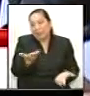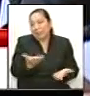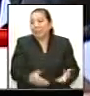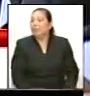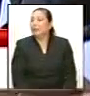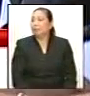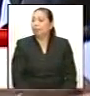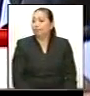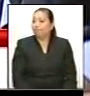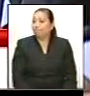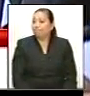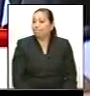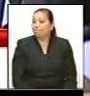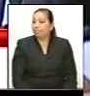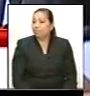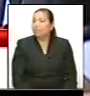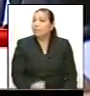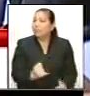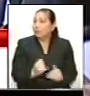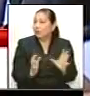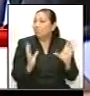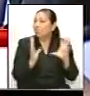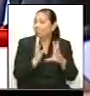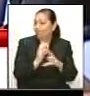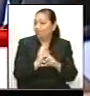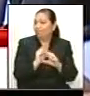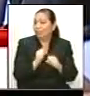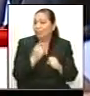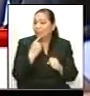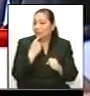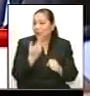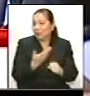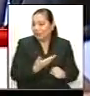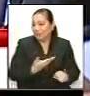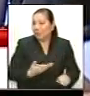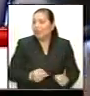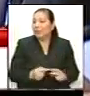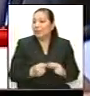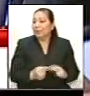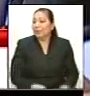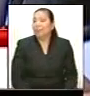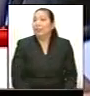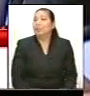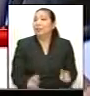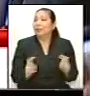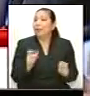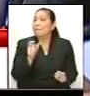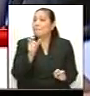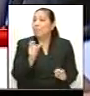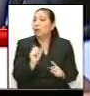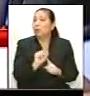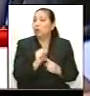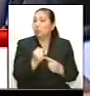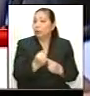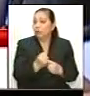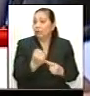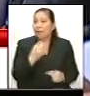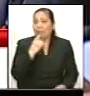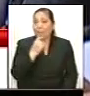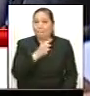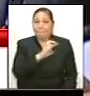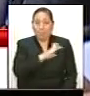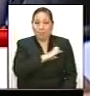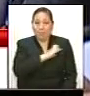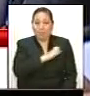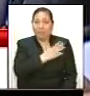Presidenta, haciendo un resumen, evidentemente, como lo he dicho al principio. En el texto personal social 5 del quinto año de primaria, en